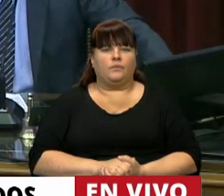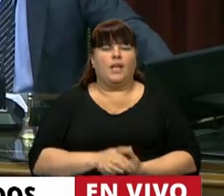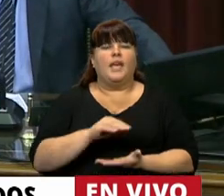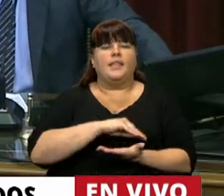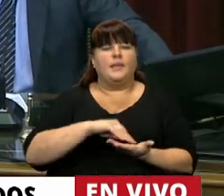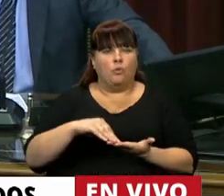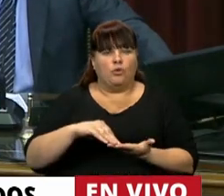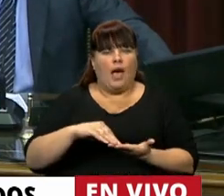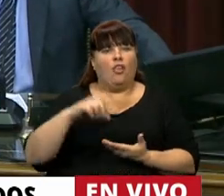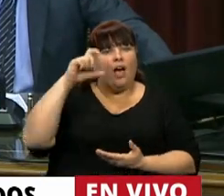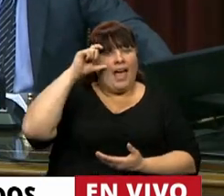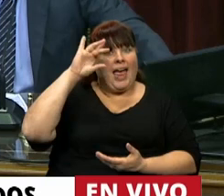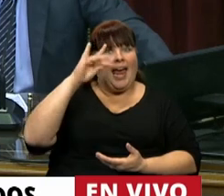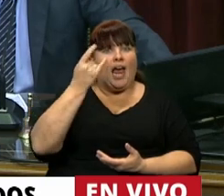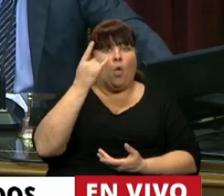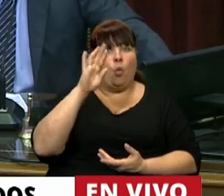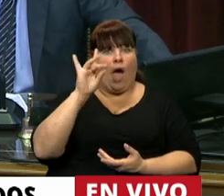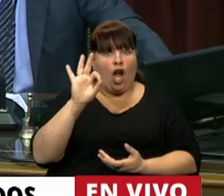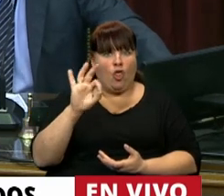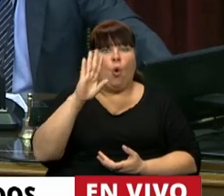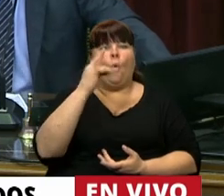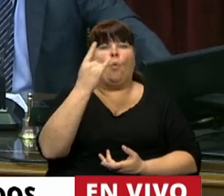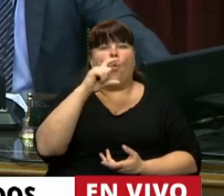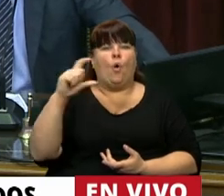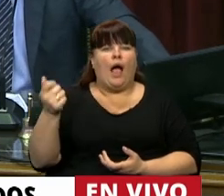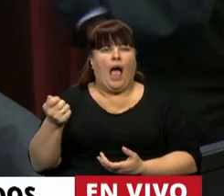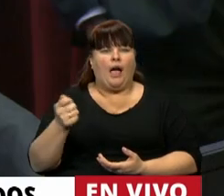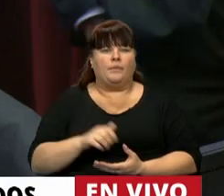diputado eduardo bali bucca